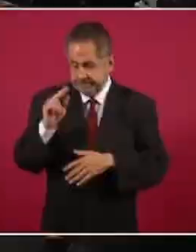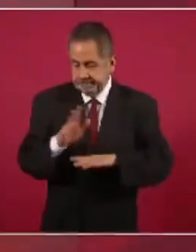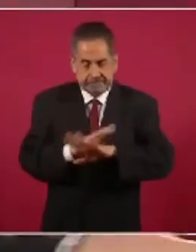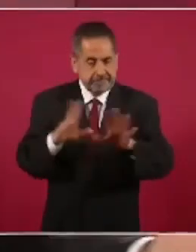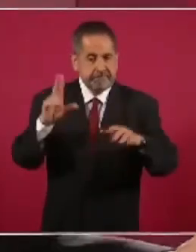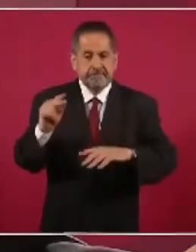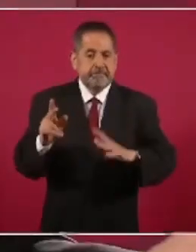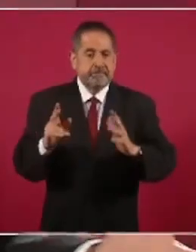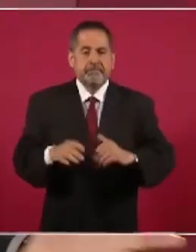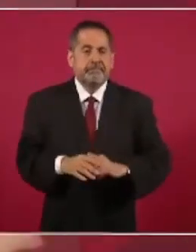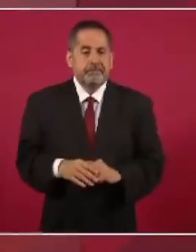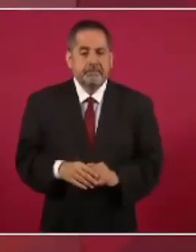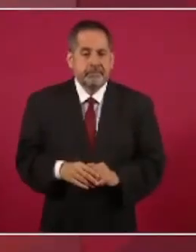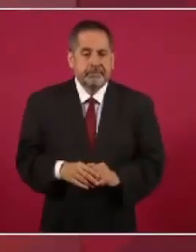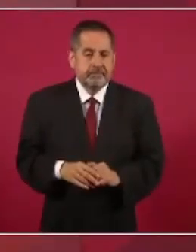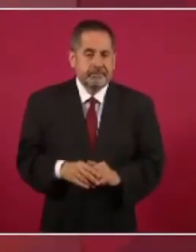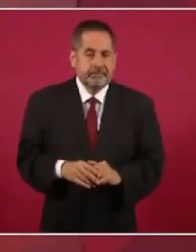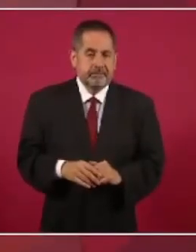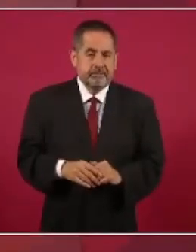eso